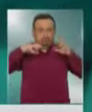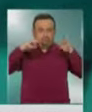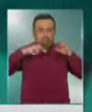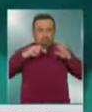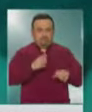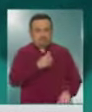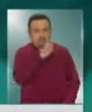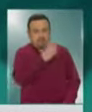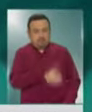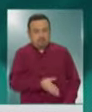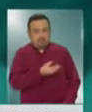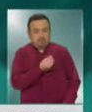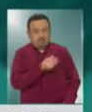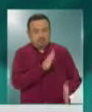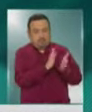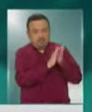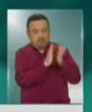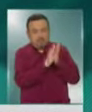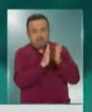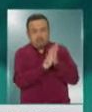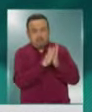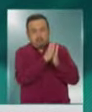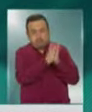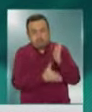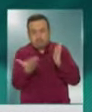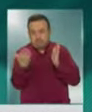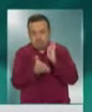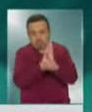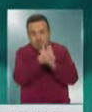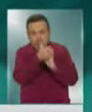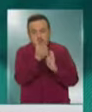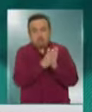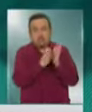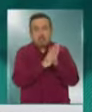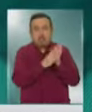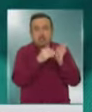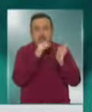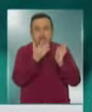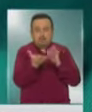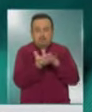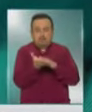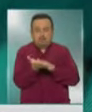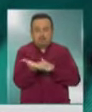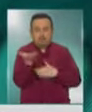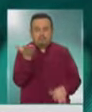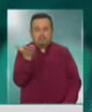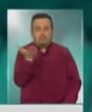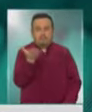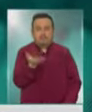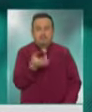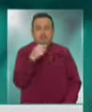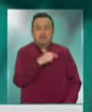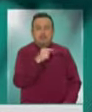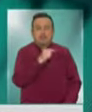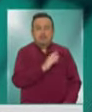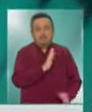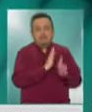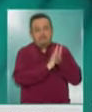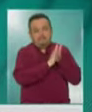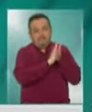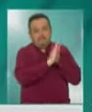pared está toda mojada, usted pasa la mano y corre, ahí tengo agua en mi mano, en toda la